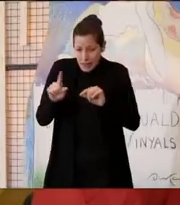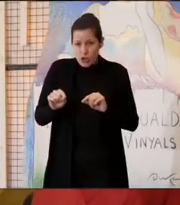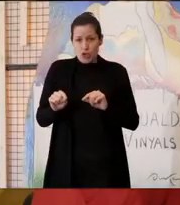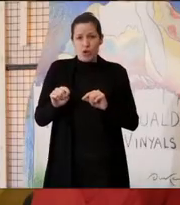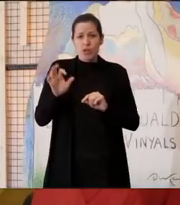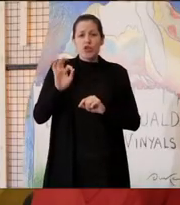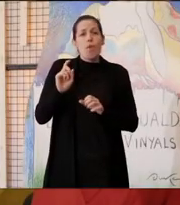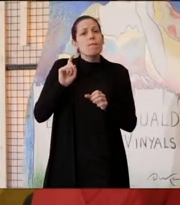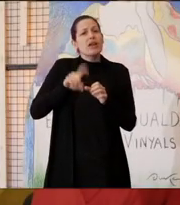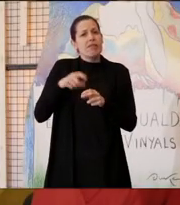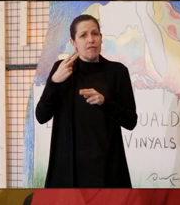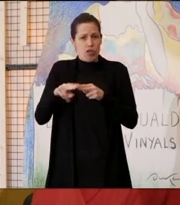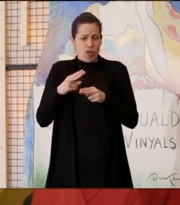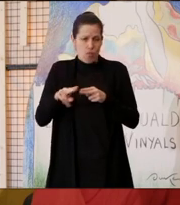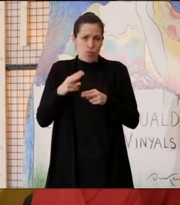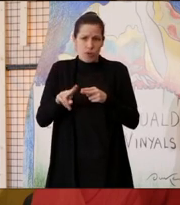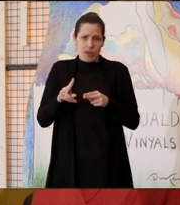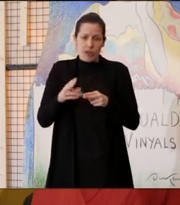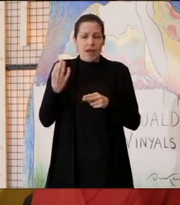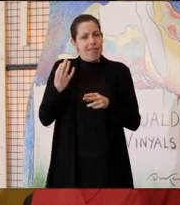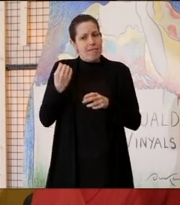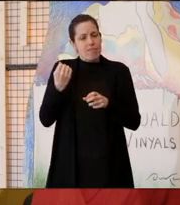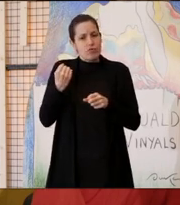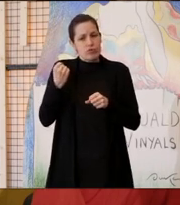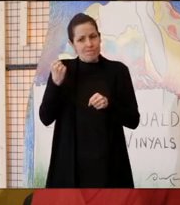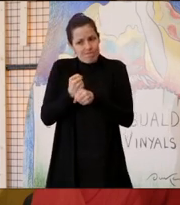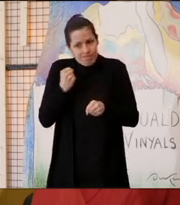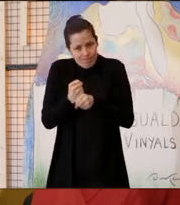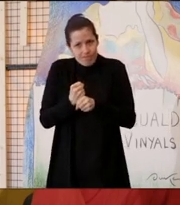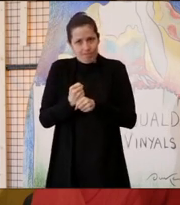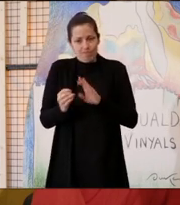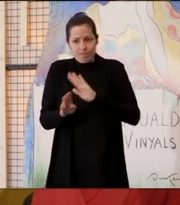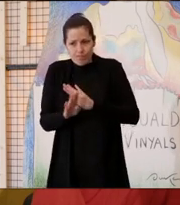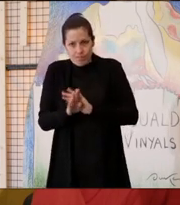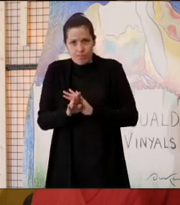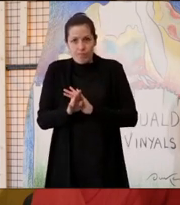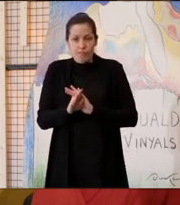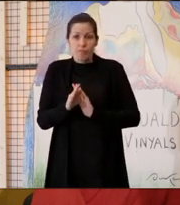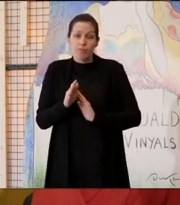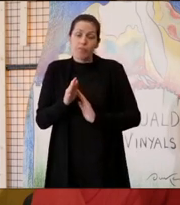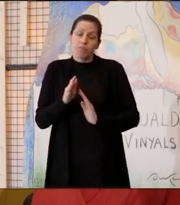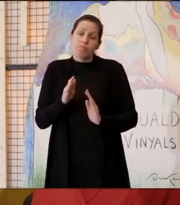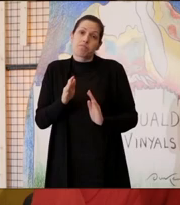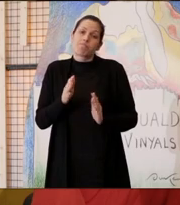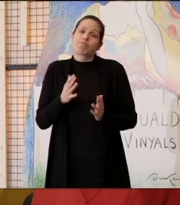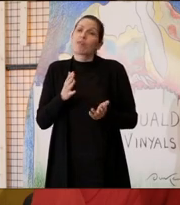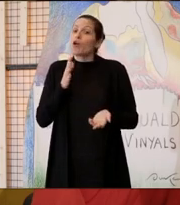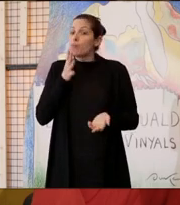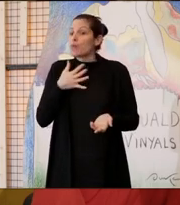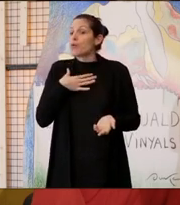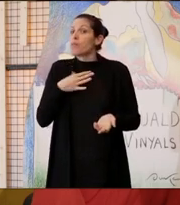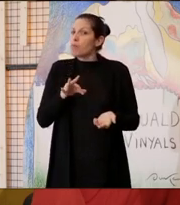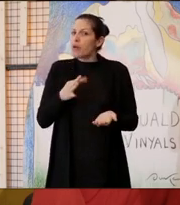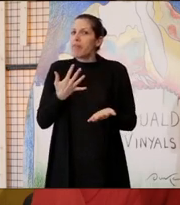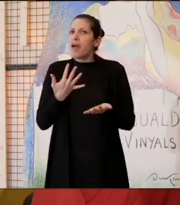creo que incluso nos está yendo contra entonces hay que estar dentro sin ninguna